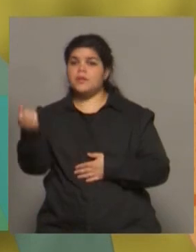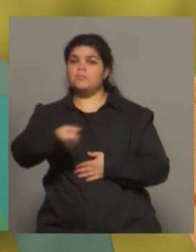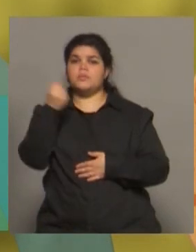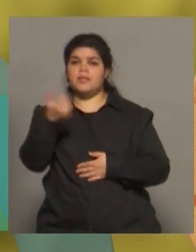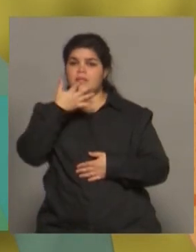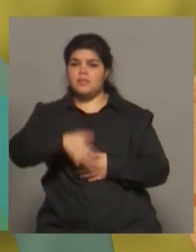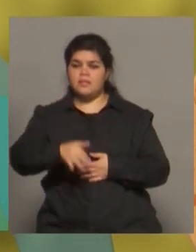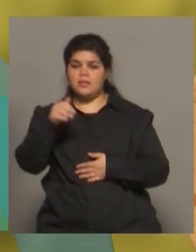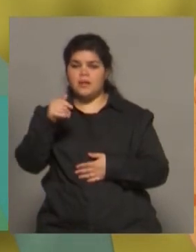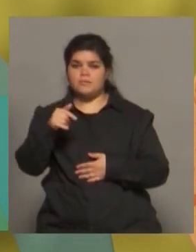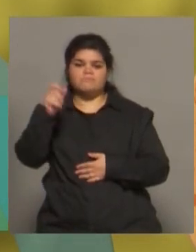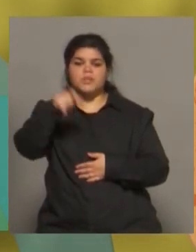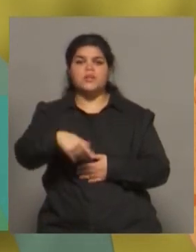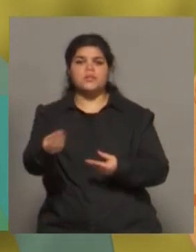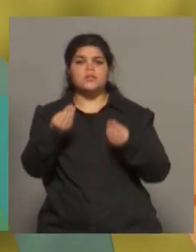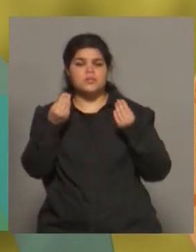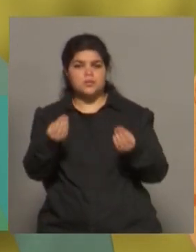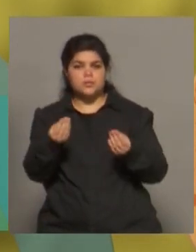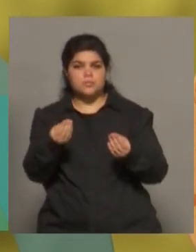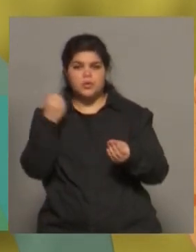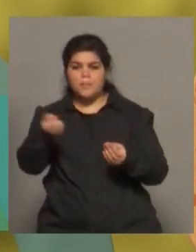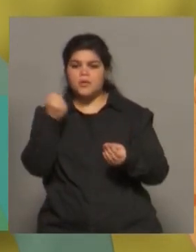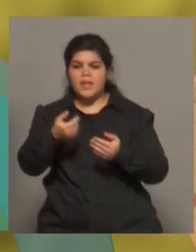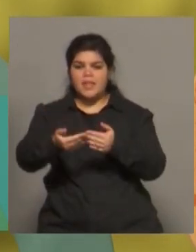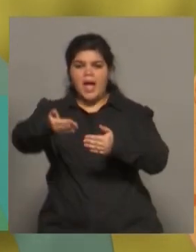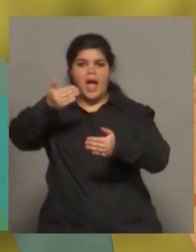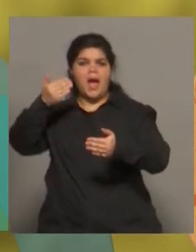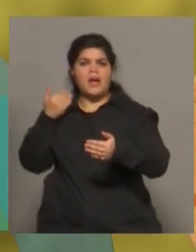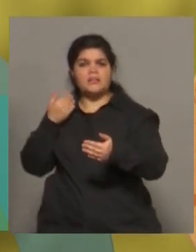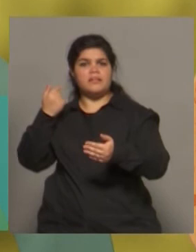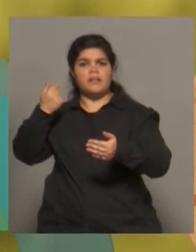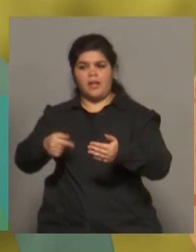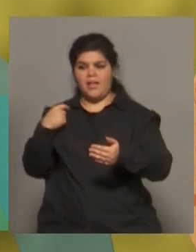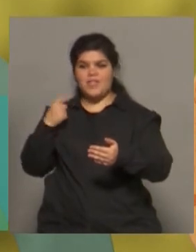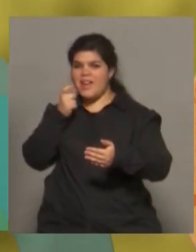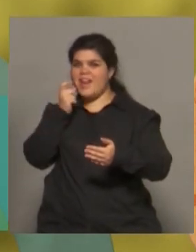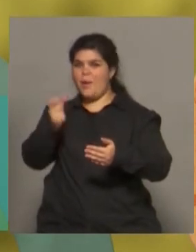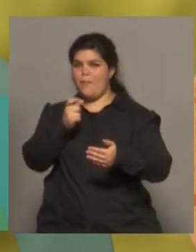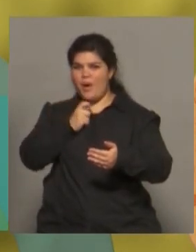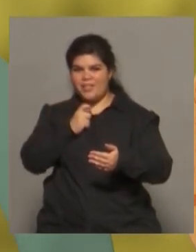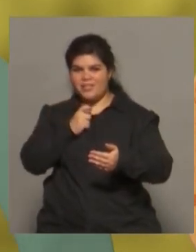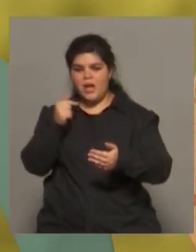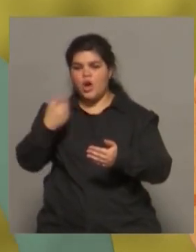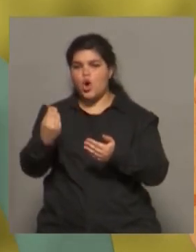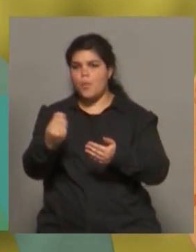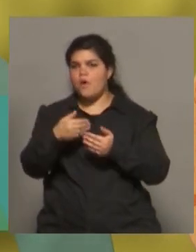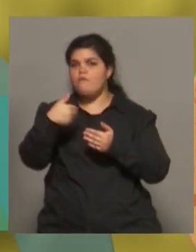presente también un poco a veces ir al pasado, que nos da respuesta a lo que es el presente y también del